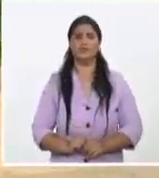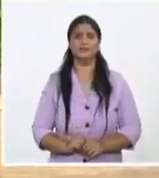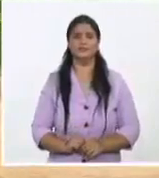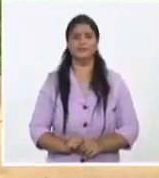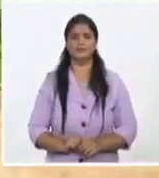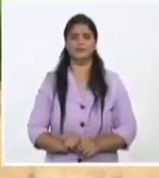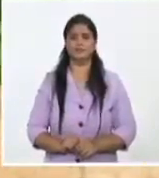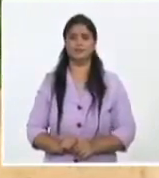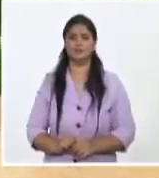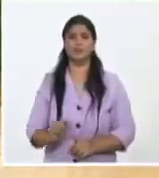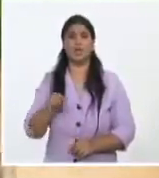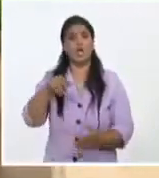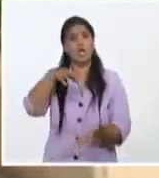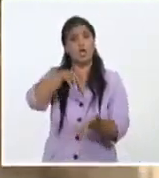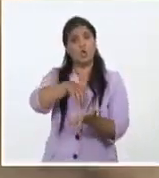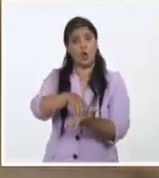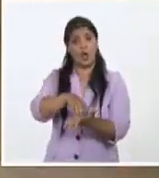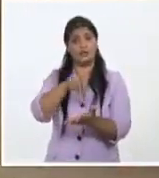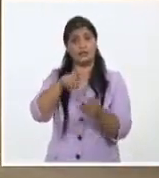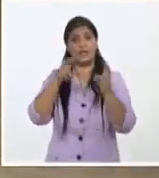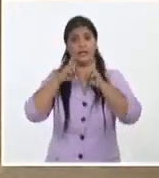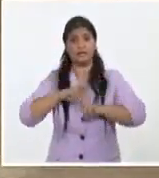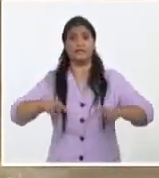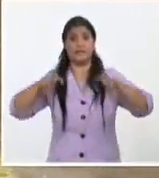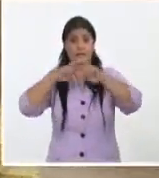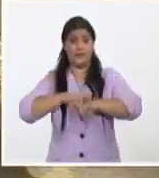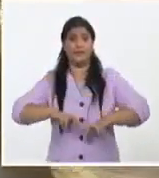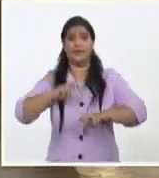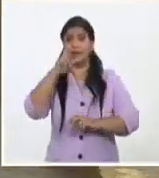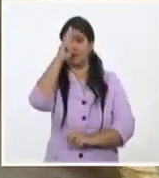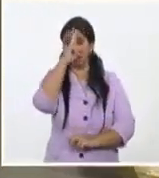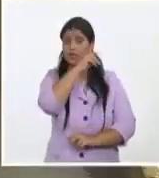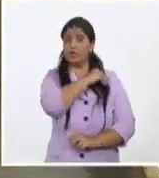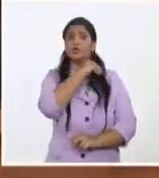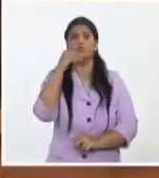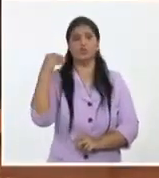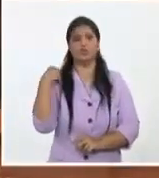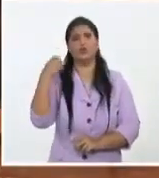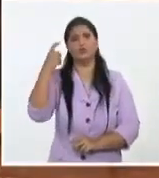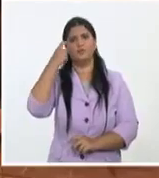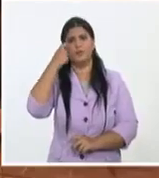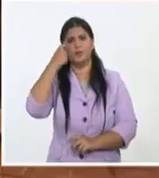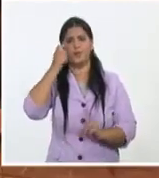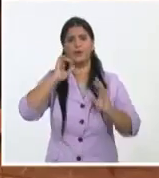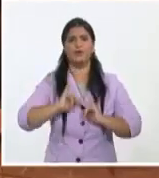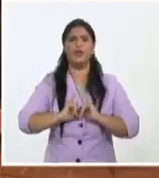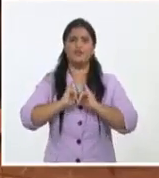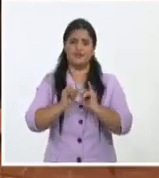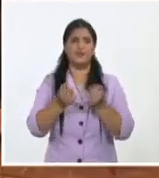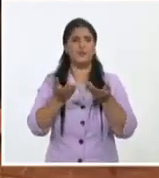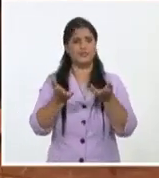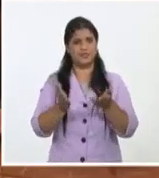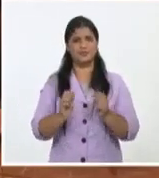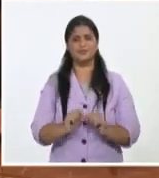Ingeniería Genética y Biotecnología, doctor Gerardo Guillén, lo confirma. COVAX es un